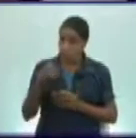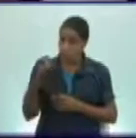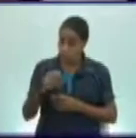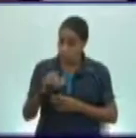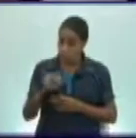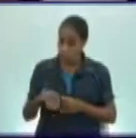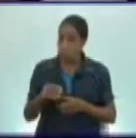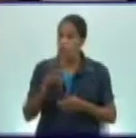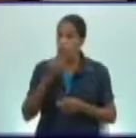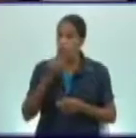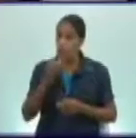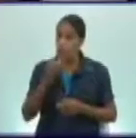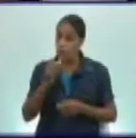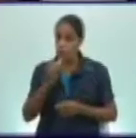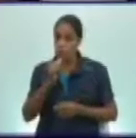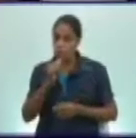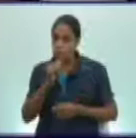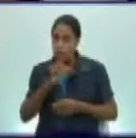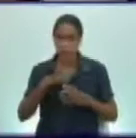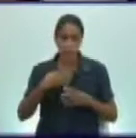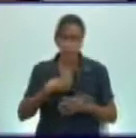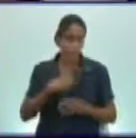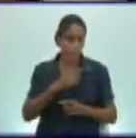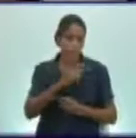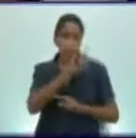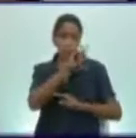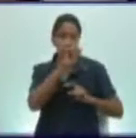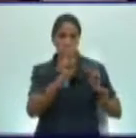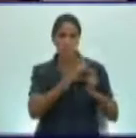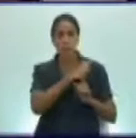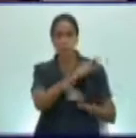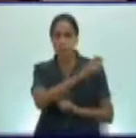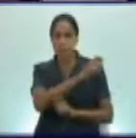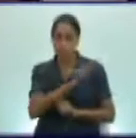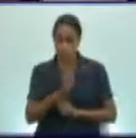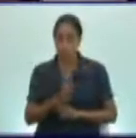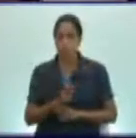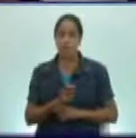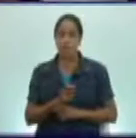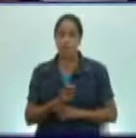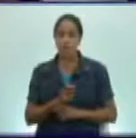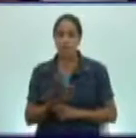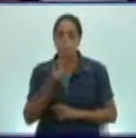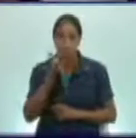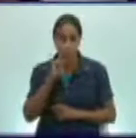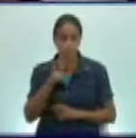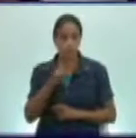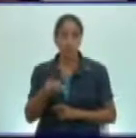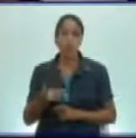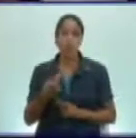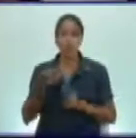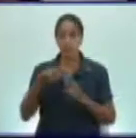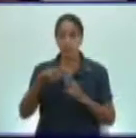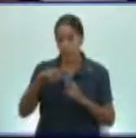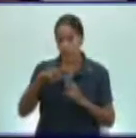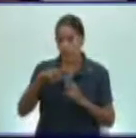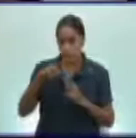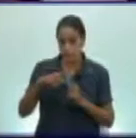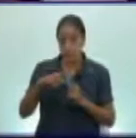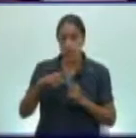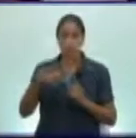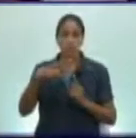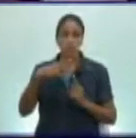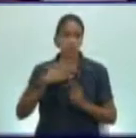podido aclarar las dudas con sus profesores. También habíamos orientado un estudio